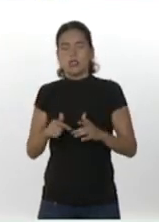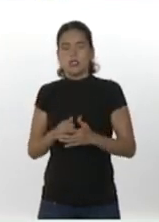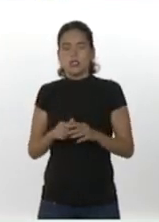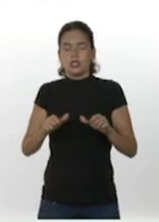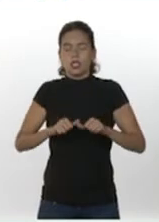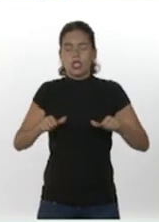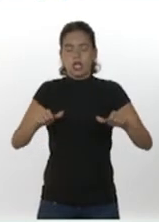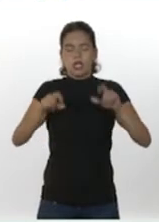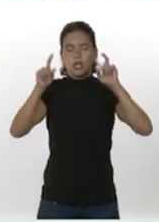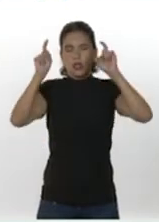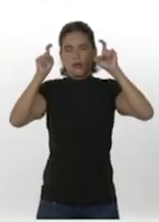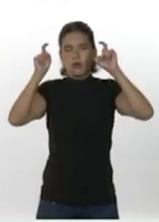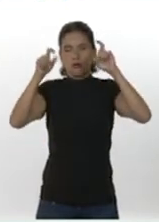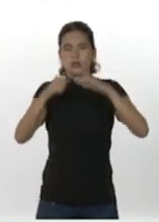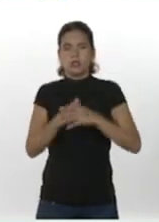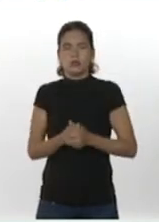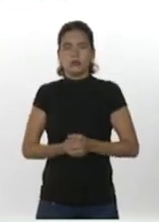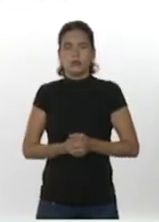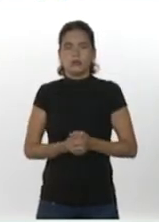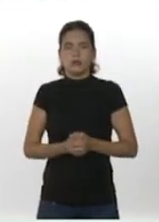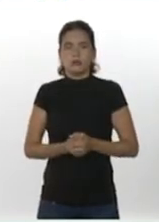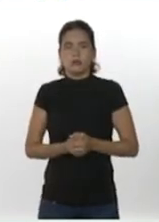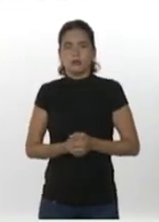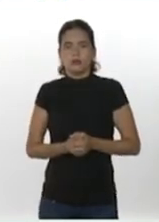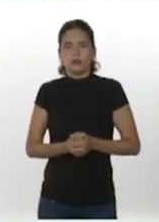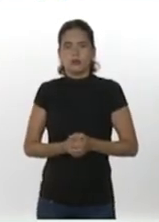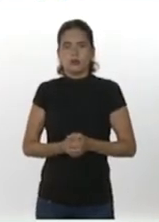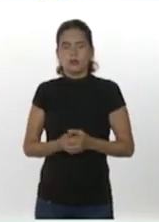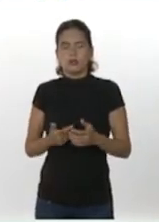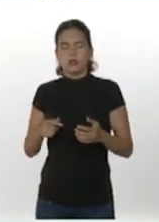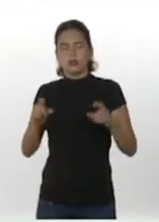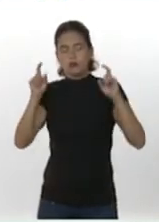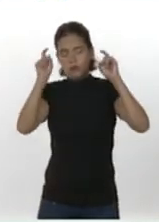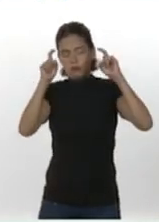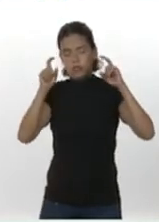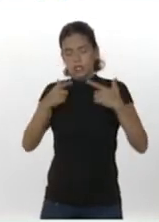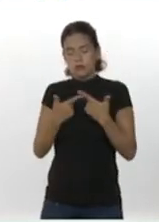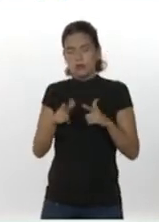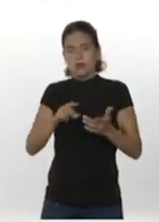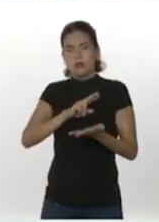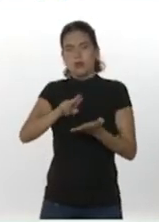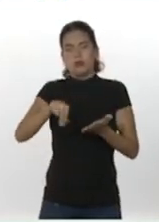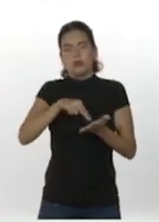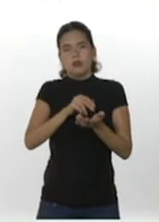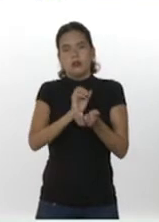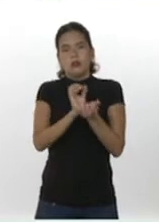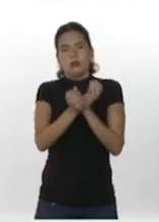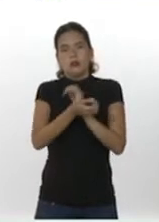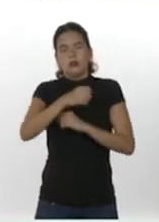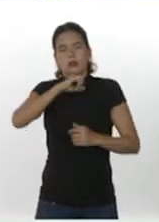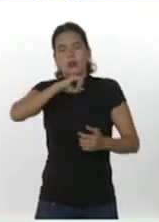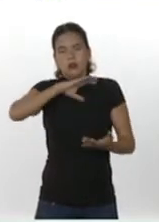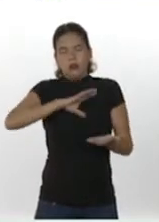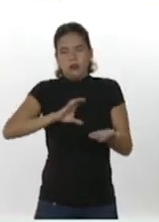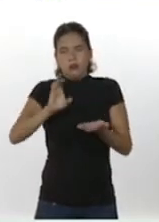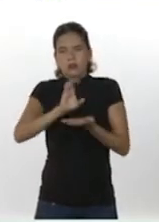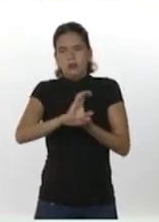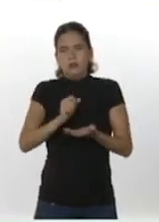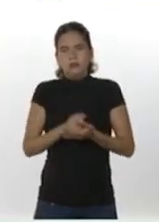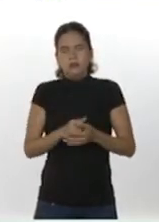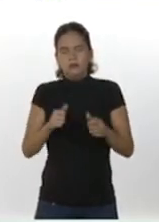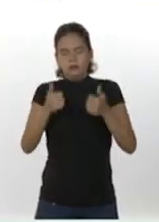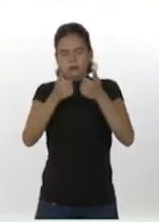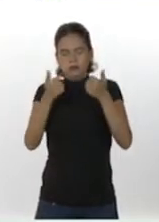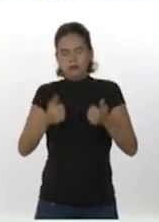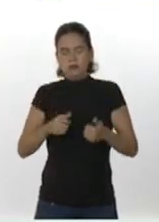las áreas de formación para la soberanía nacional, Geografía, Historia, Ciudadanía, Arte y Patrimonio, se abordaron temas bien